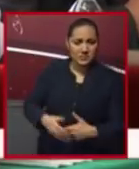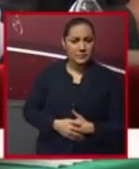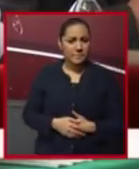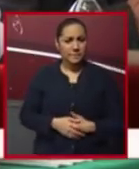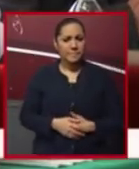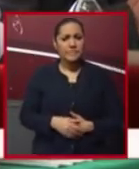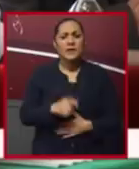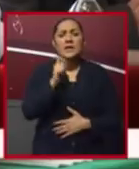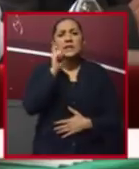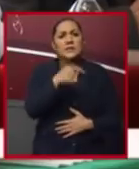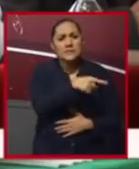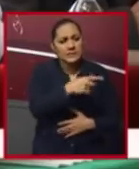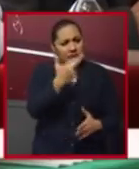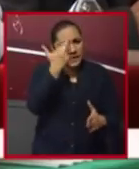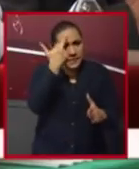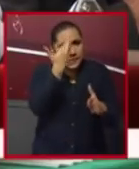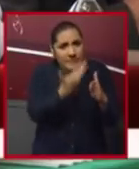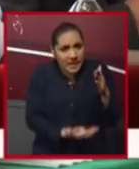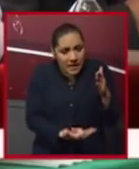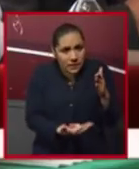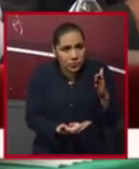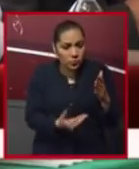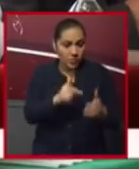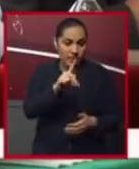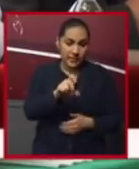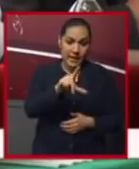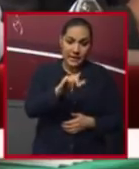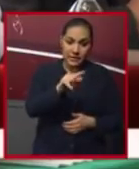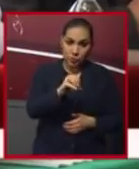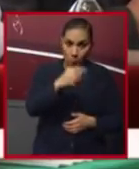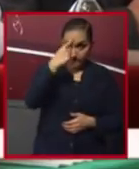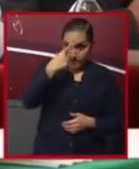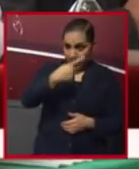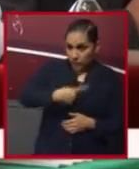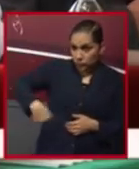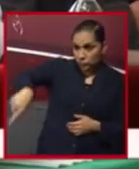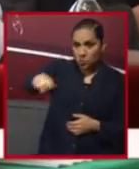Estos delitos contra la democracia no los comete cualquiera.